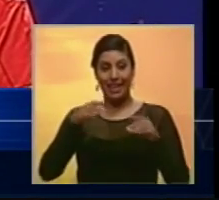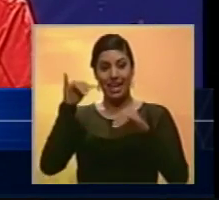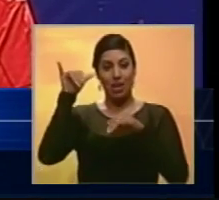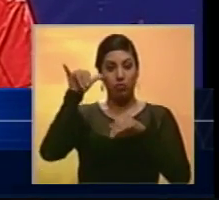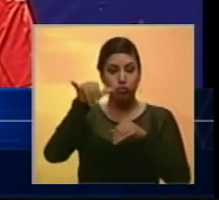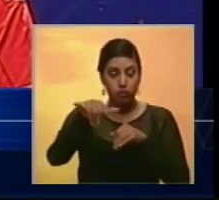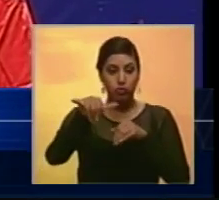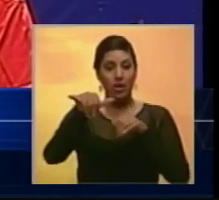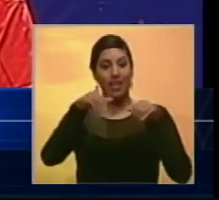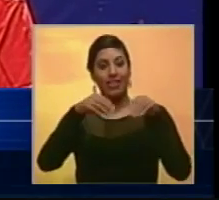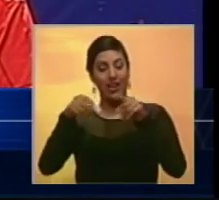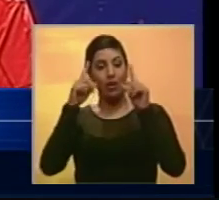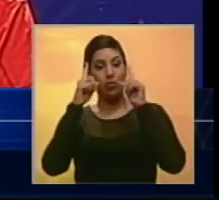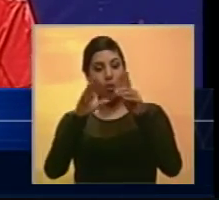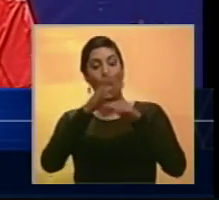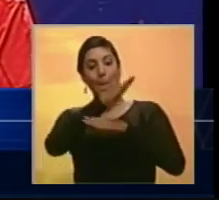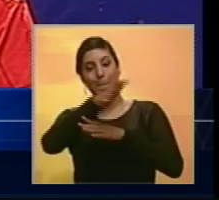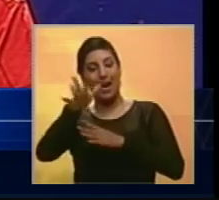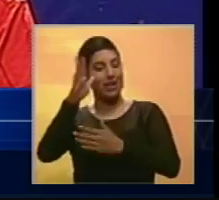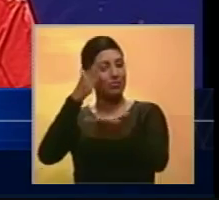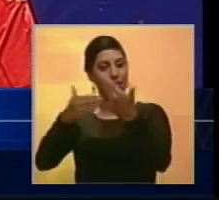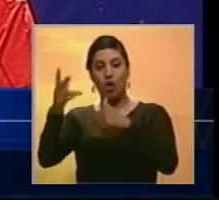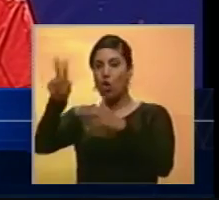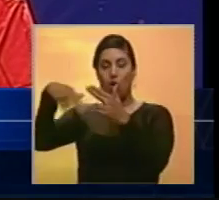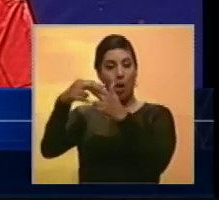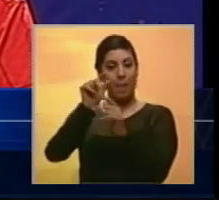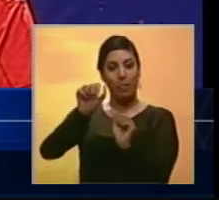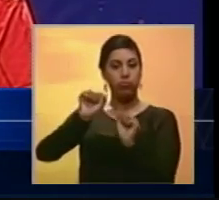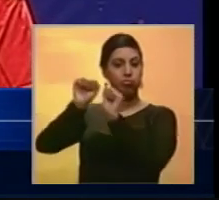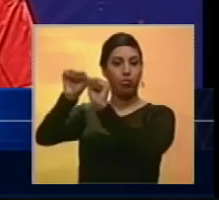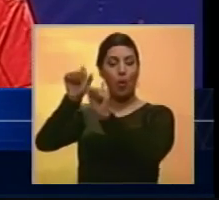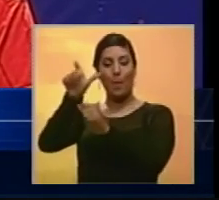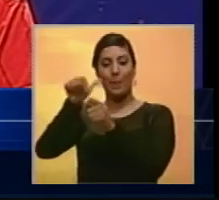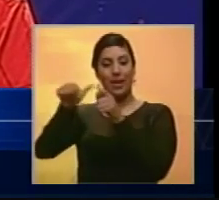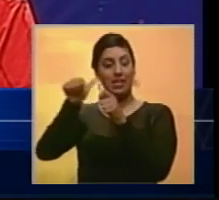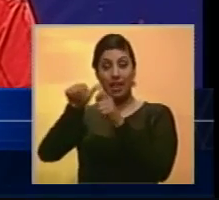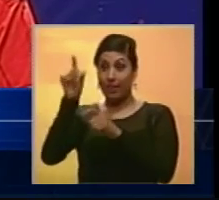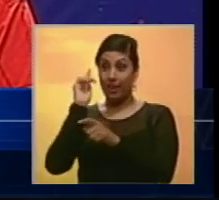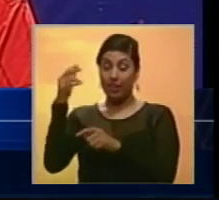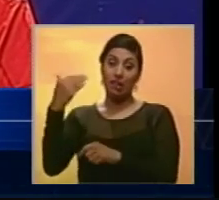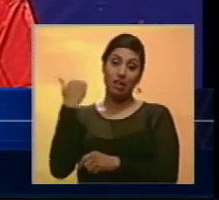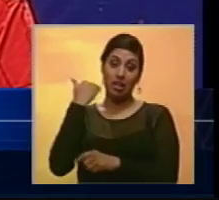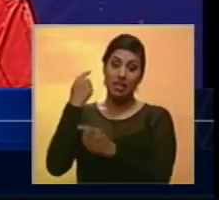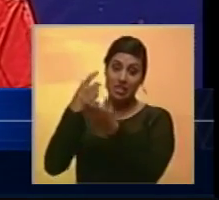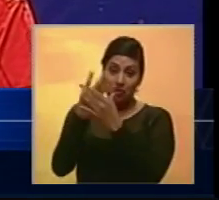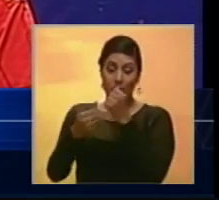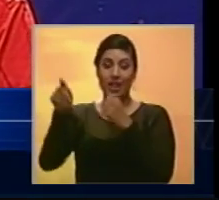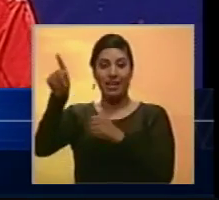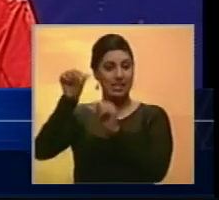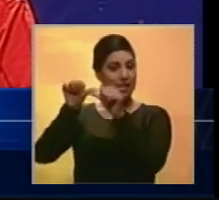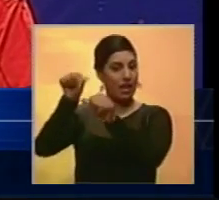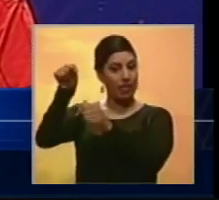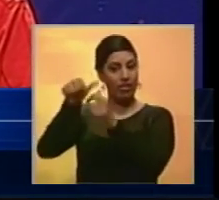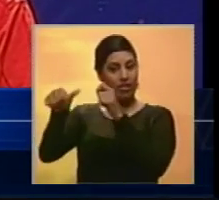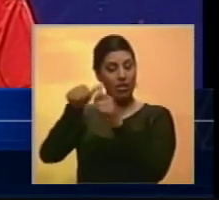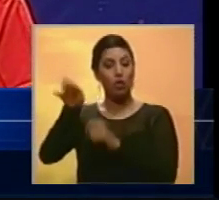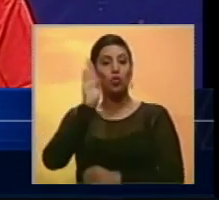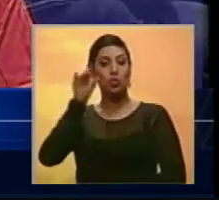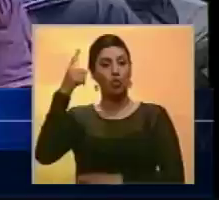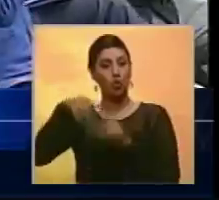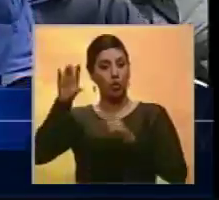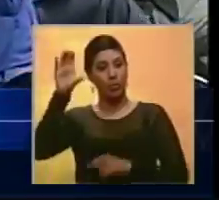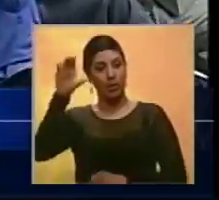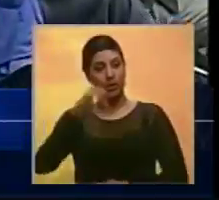terrestres, aéreas y marítimas para que no regresen esos billetes que se lo llevaron y ellos se queden con su estafa en el